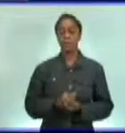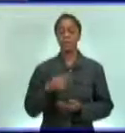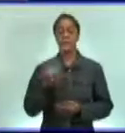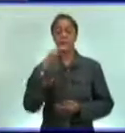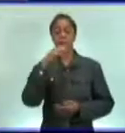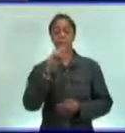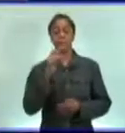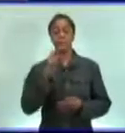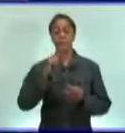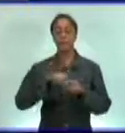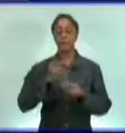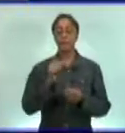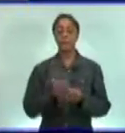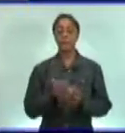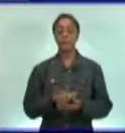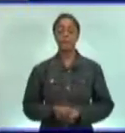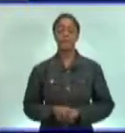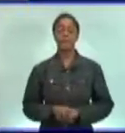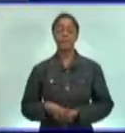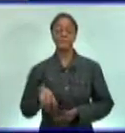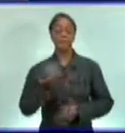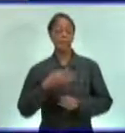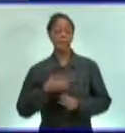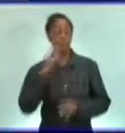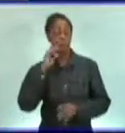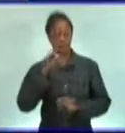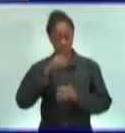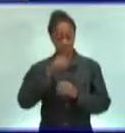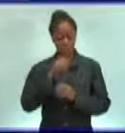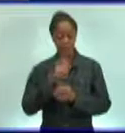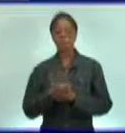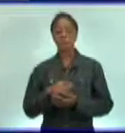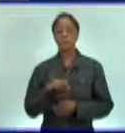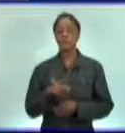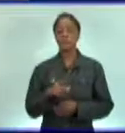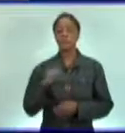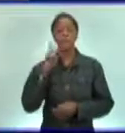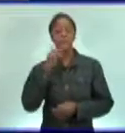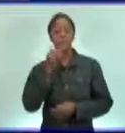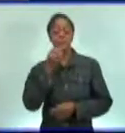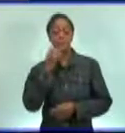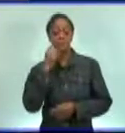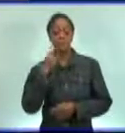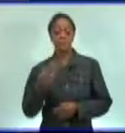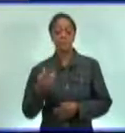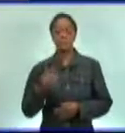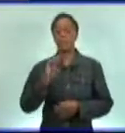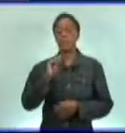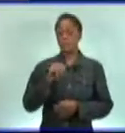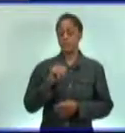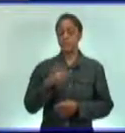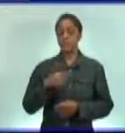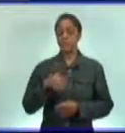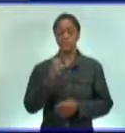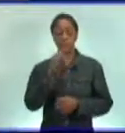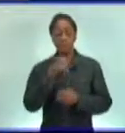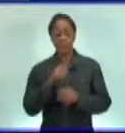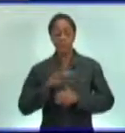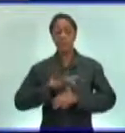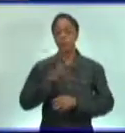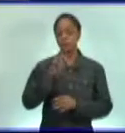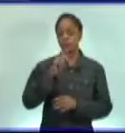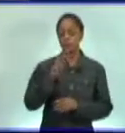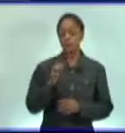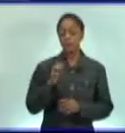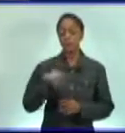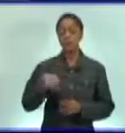huella. A través del microscopio se pueden ver y determinar virus y bacterias que